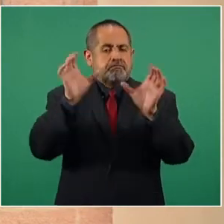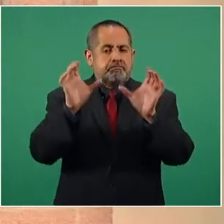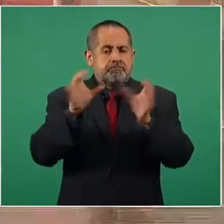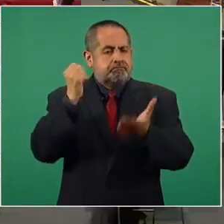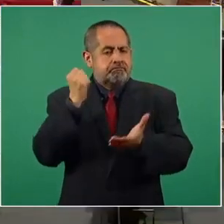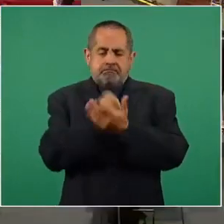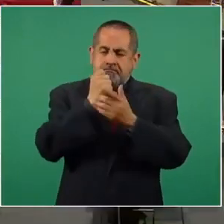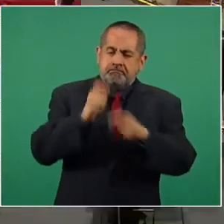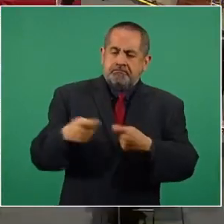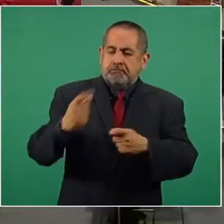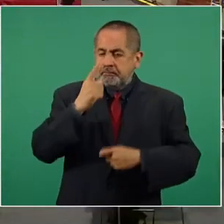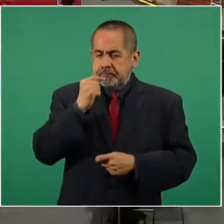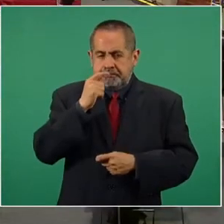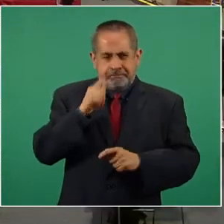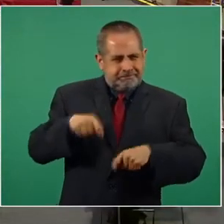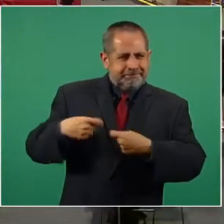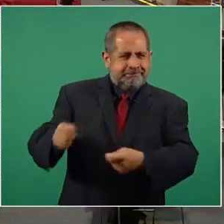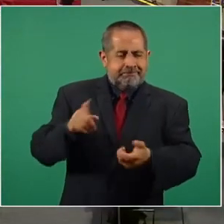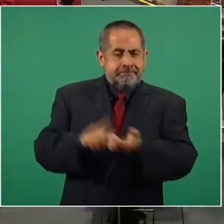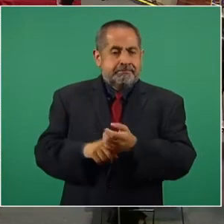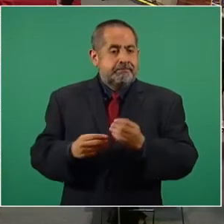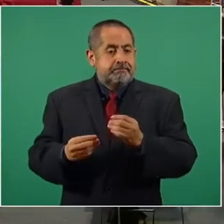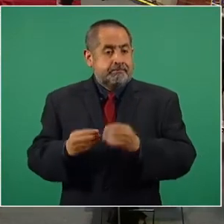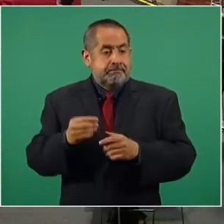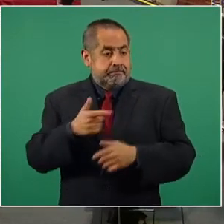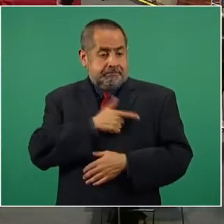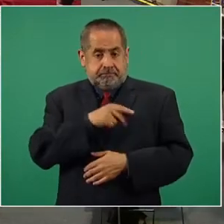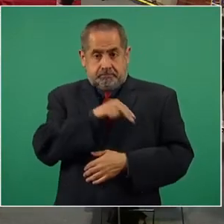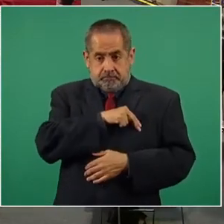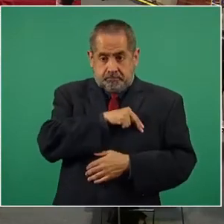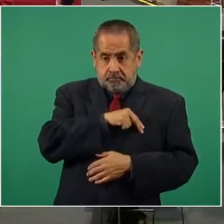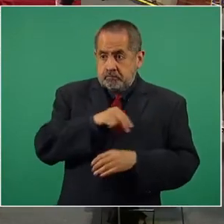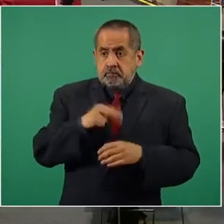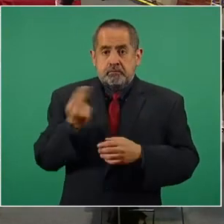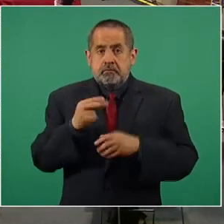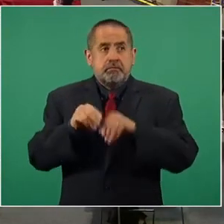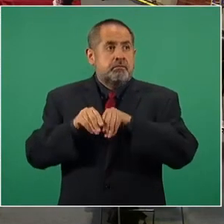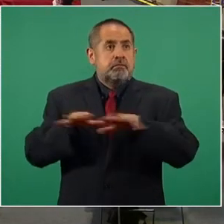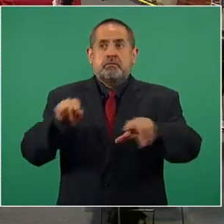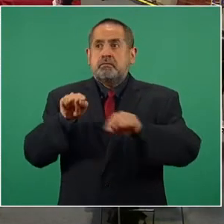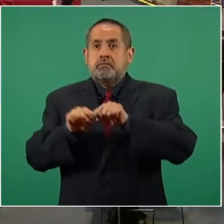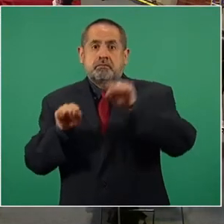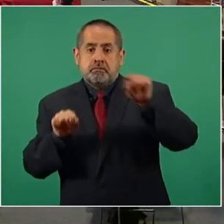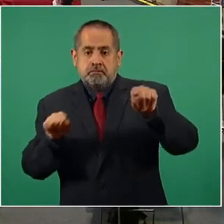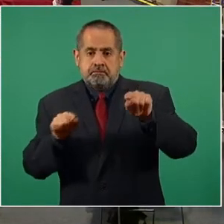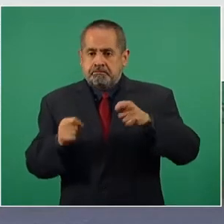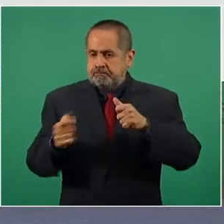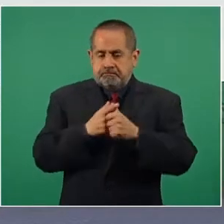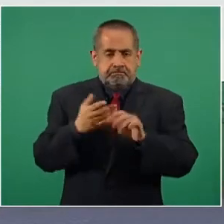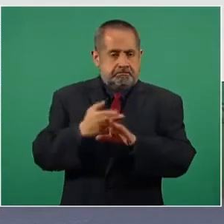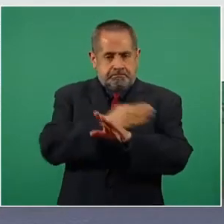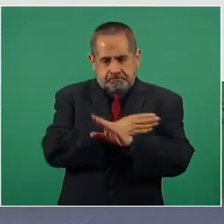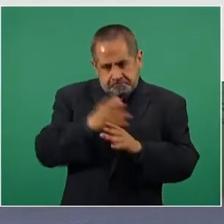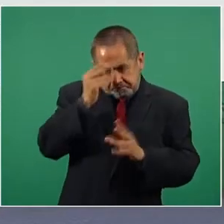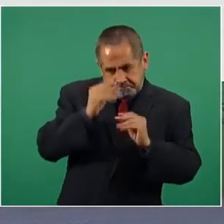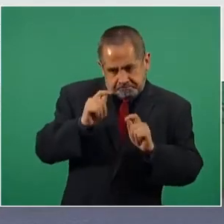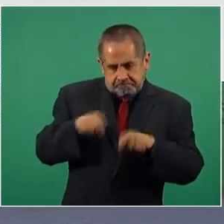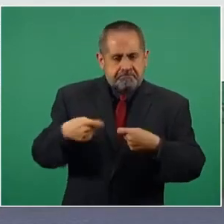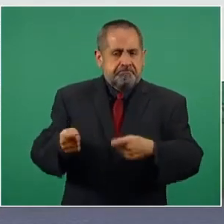necesario cuando ya el personal de la Guardia Nacional se encuentra desplegado. Tenemos